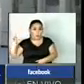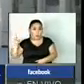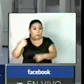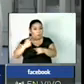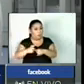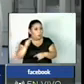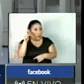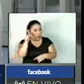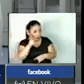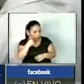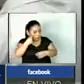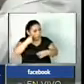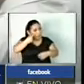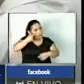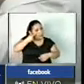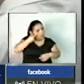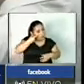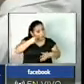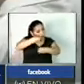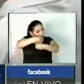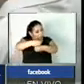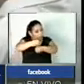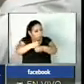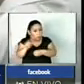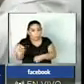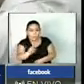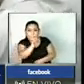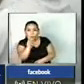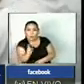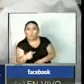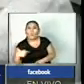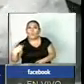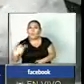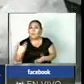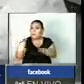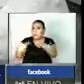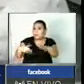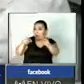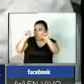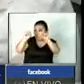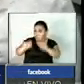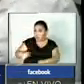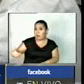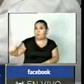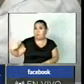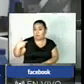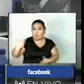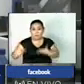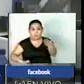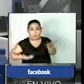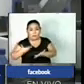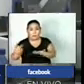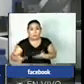ahora es cauto sobre la pregunta que todos se hacen ¿cuándo podría comercializarse su vacuna?